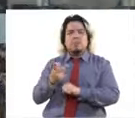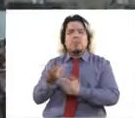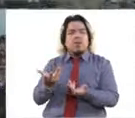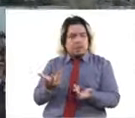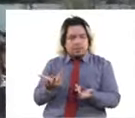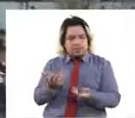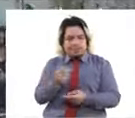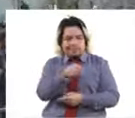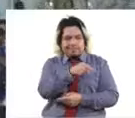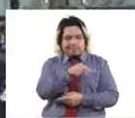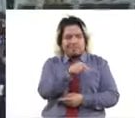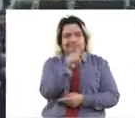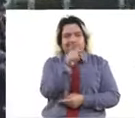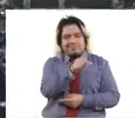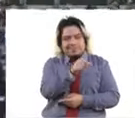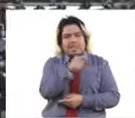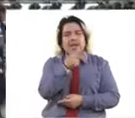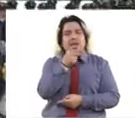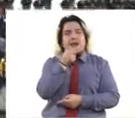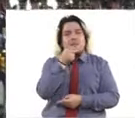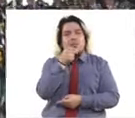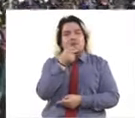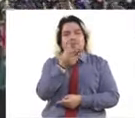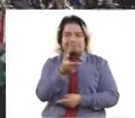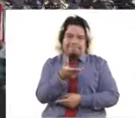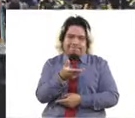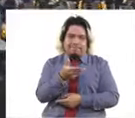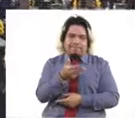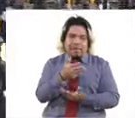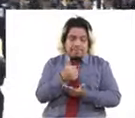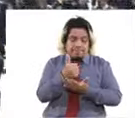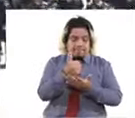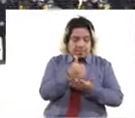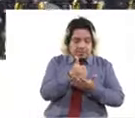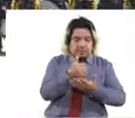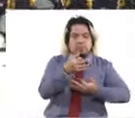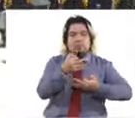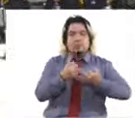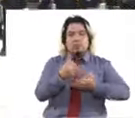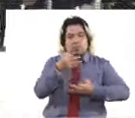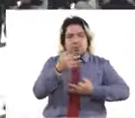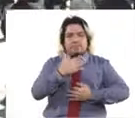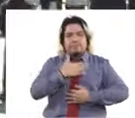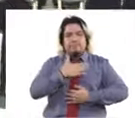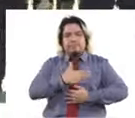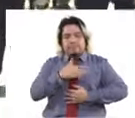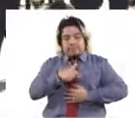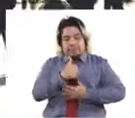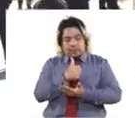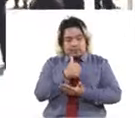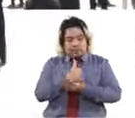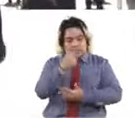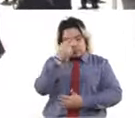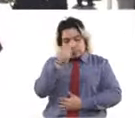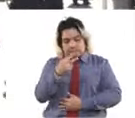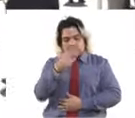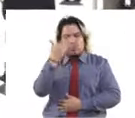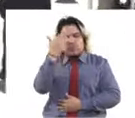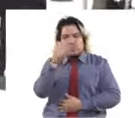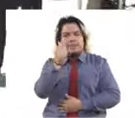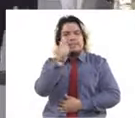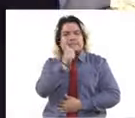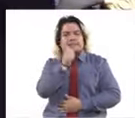México, de la Fiscalía General de Justicia de la Ciudad de México, de todos los que somos